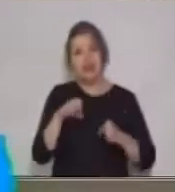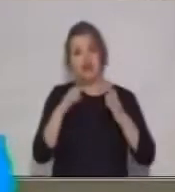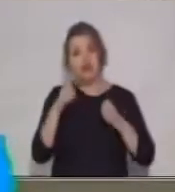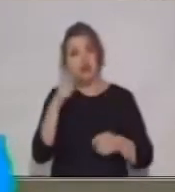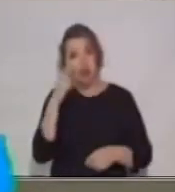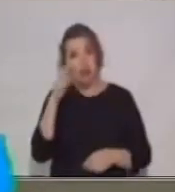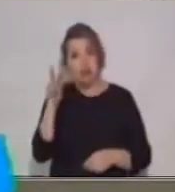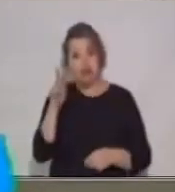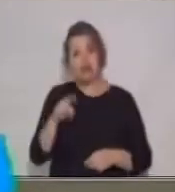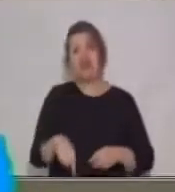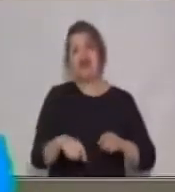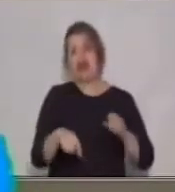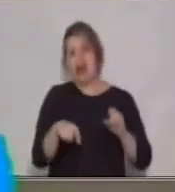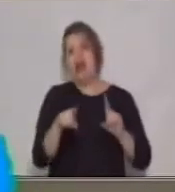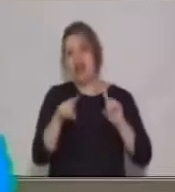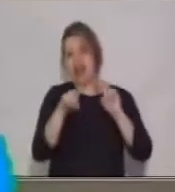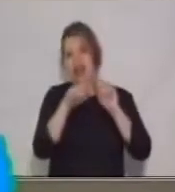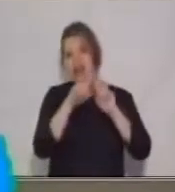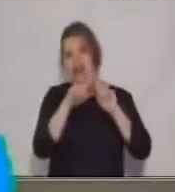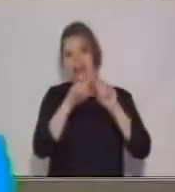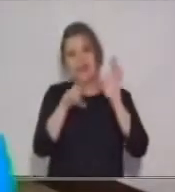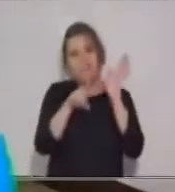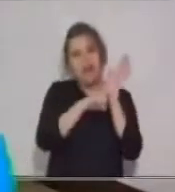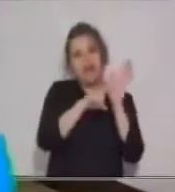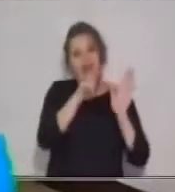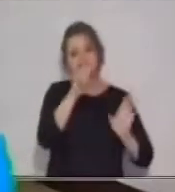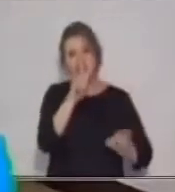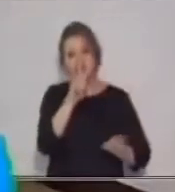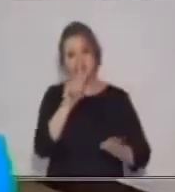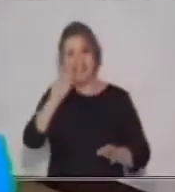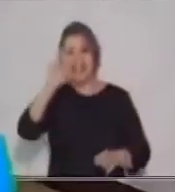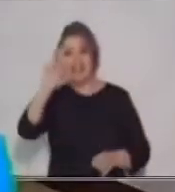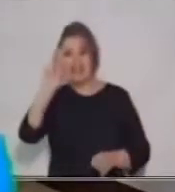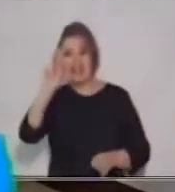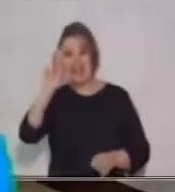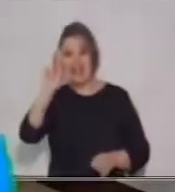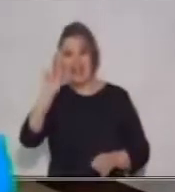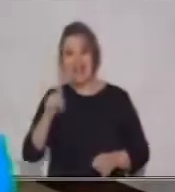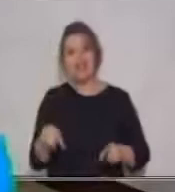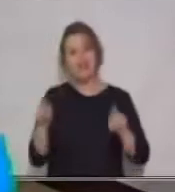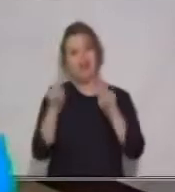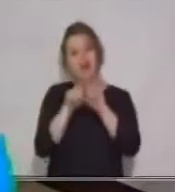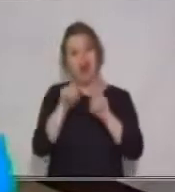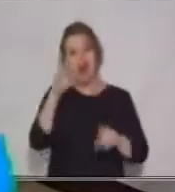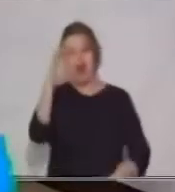y en Y 0. ¿Sí? Vamos a cambiar de marcador.